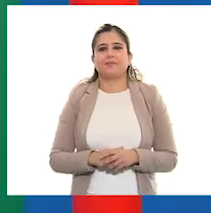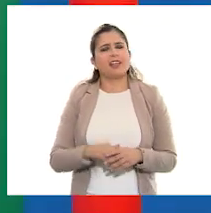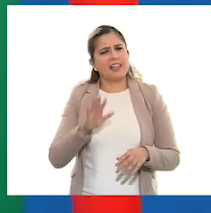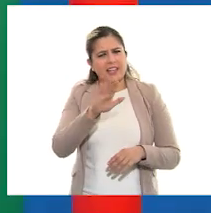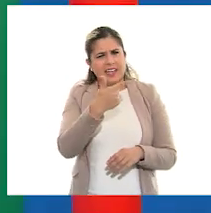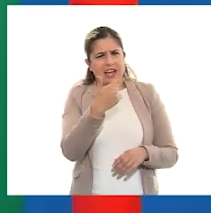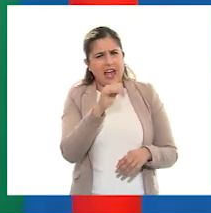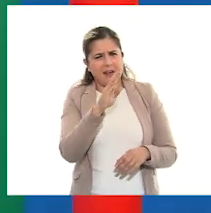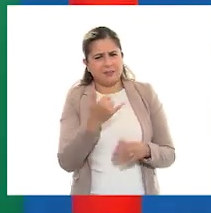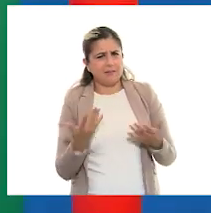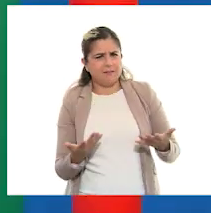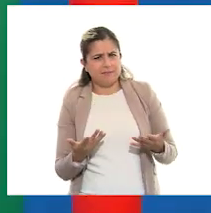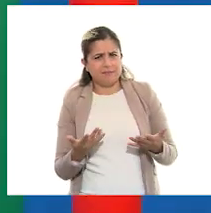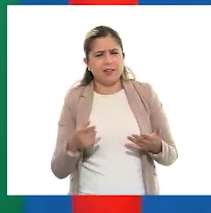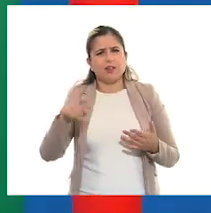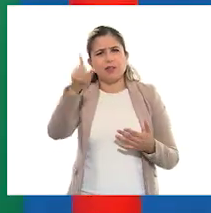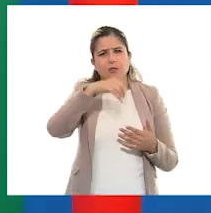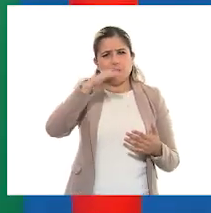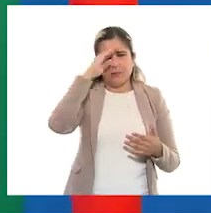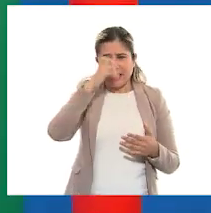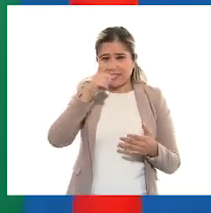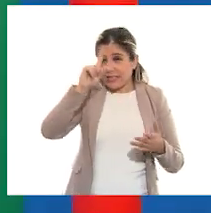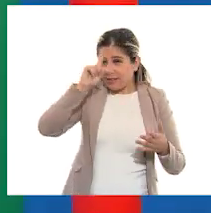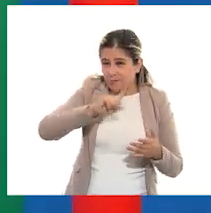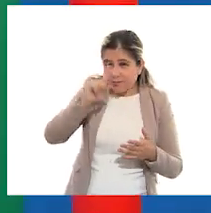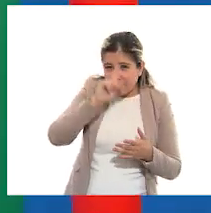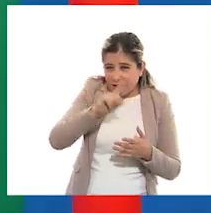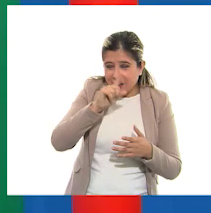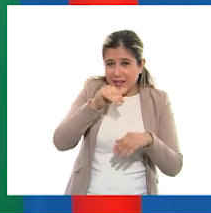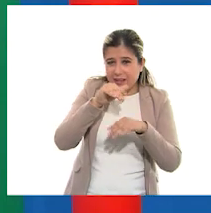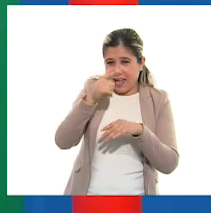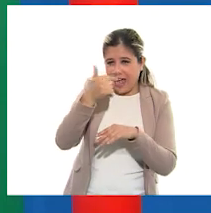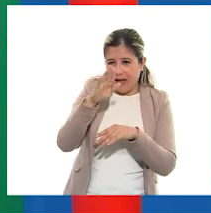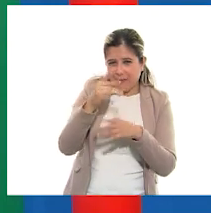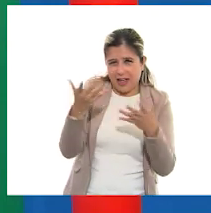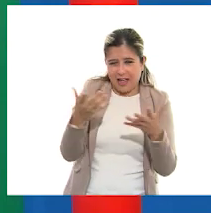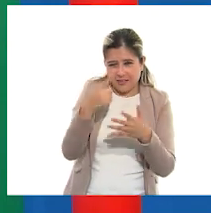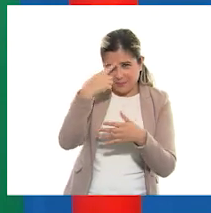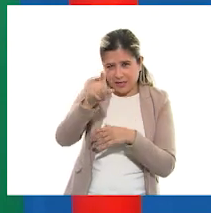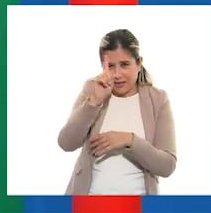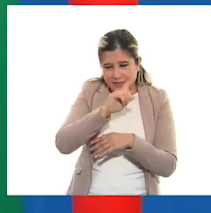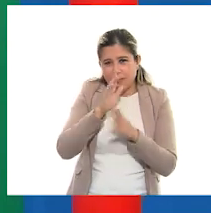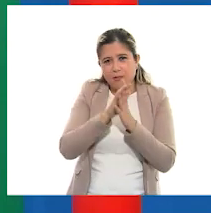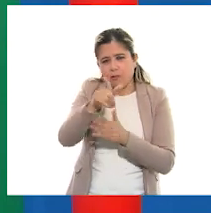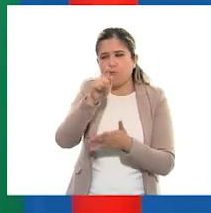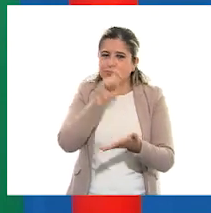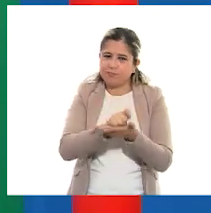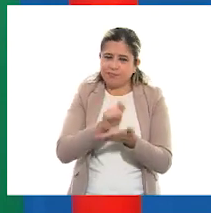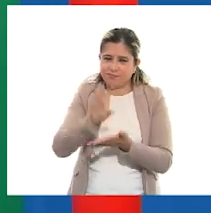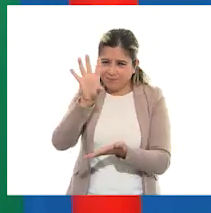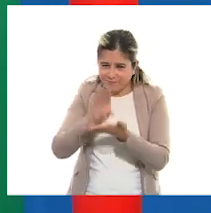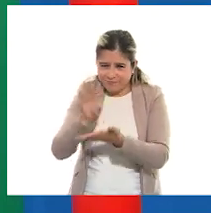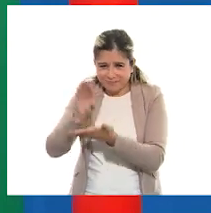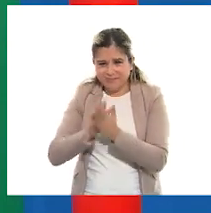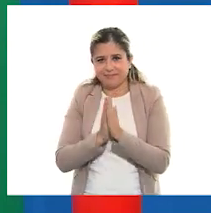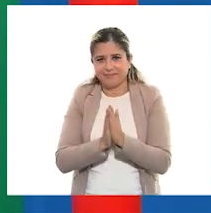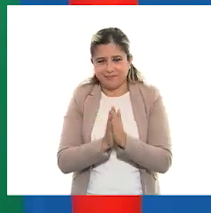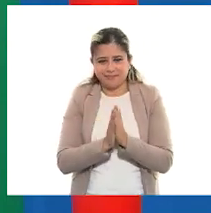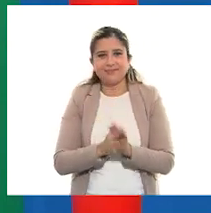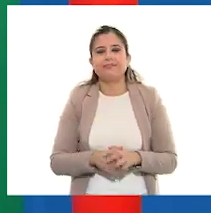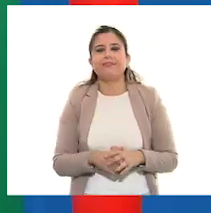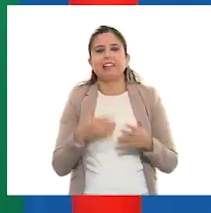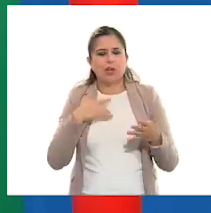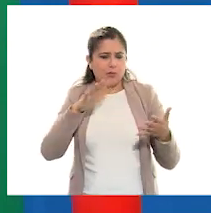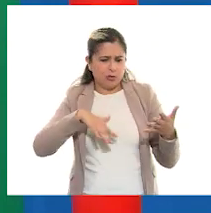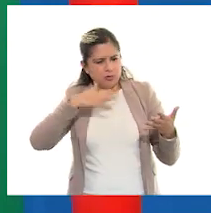Gaby, consideren que la recomendación de Gaby, pues, por favor, llévenla a cabo. ¿Y ahora qué necesitaremos para esta clase? Estoy